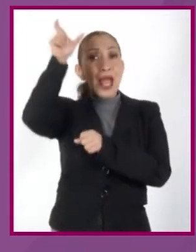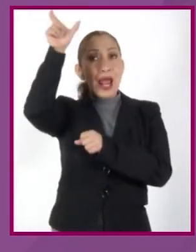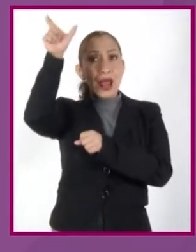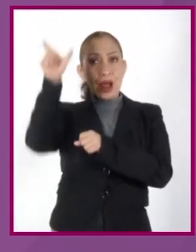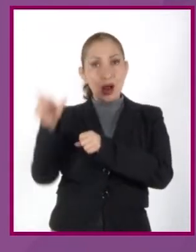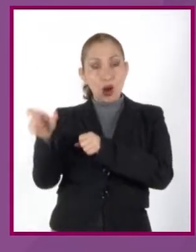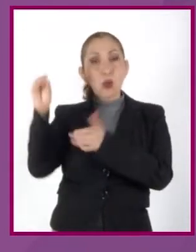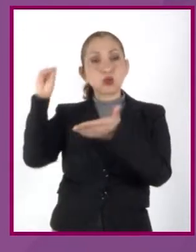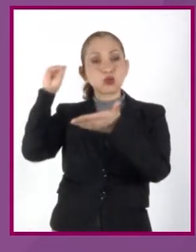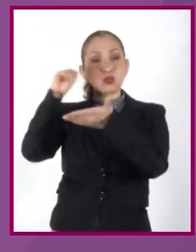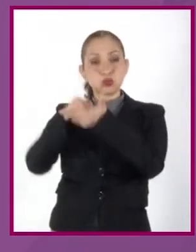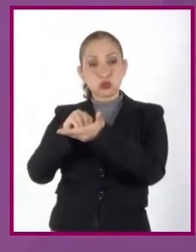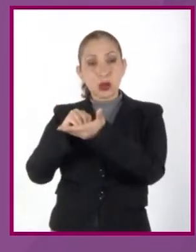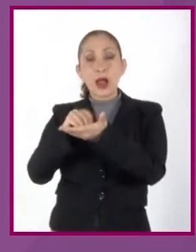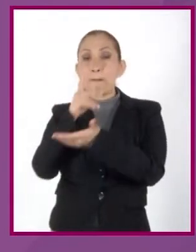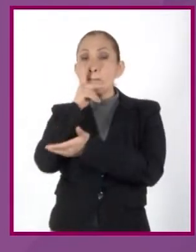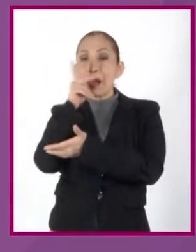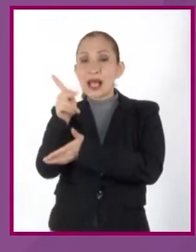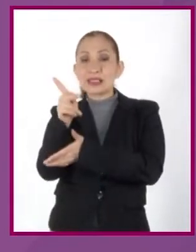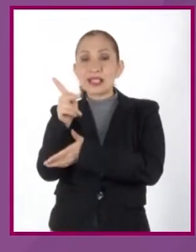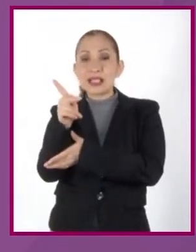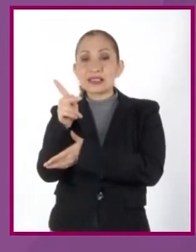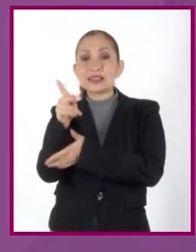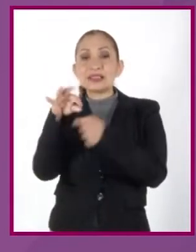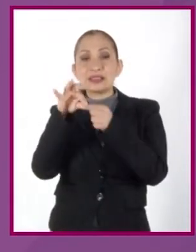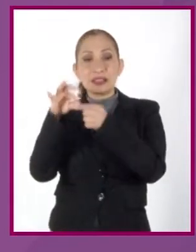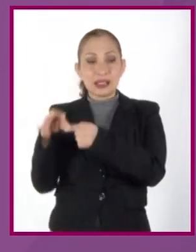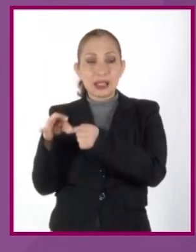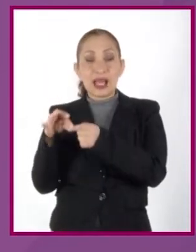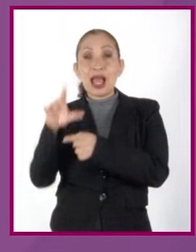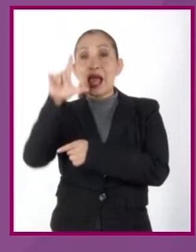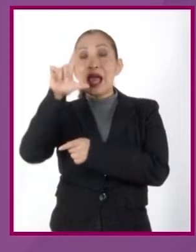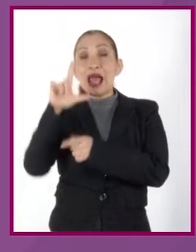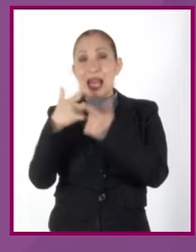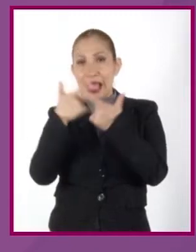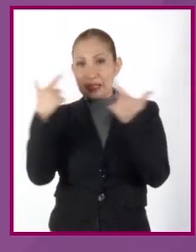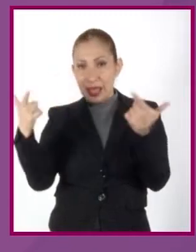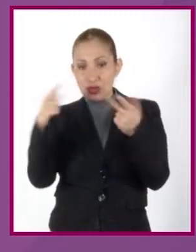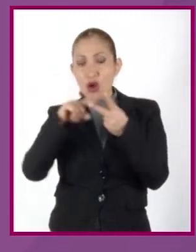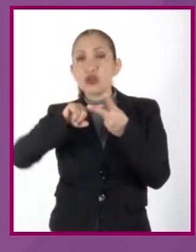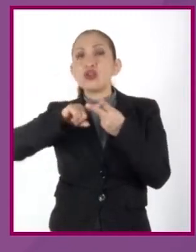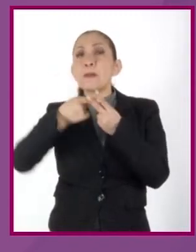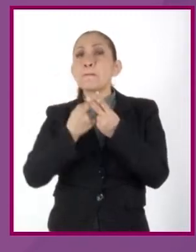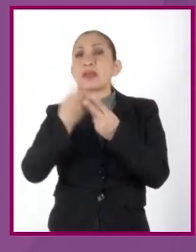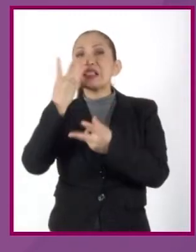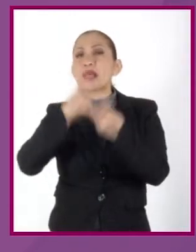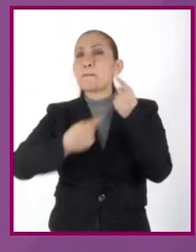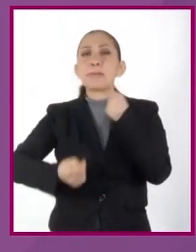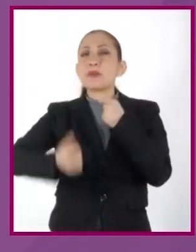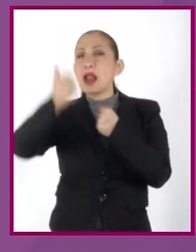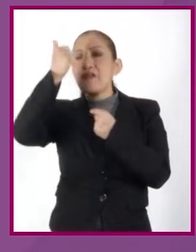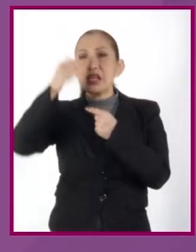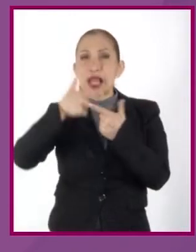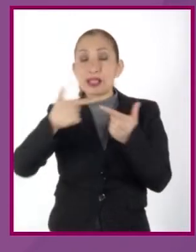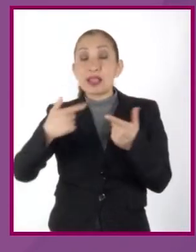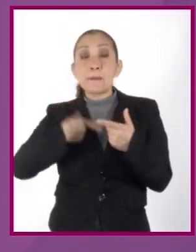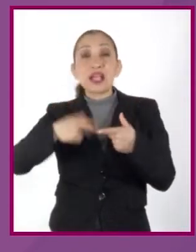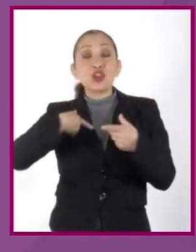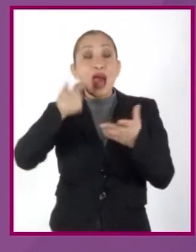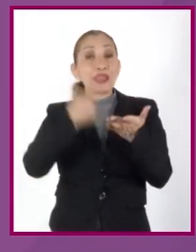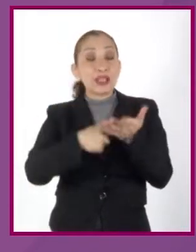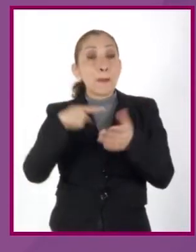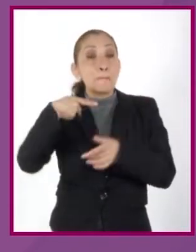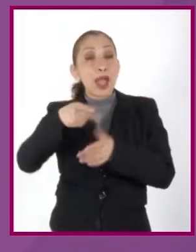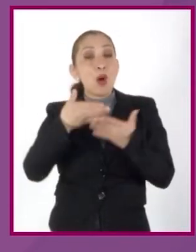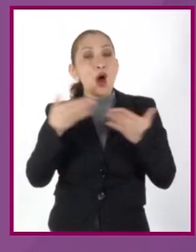tabla colocaremos nuestras palabras ejes, que son la leyenda, el origen de la misma y los personajes, pero en esta